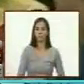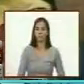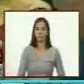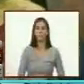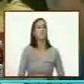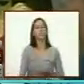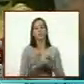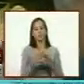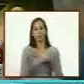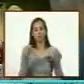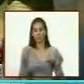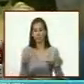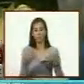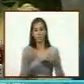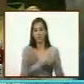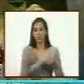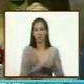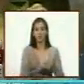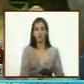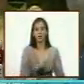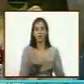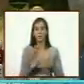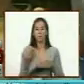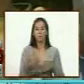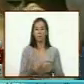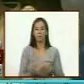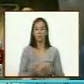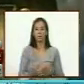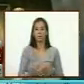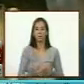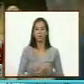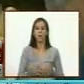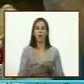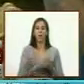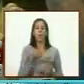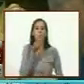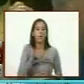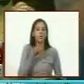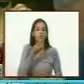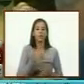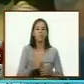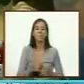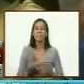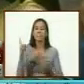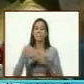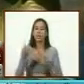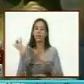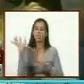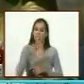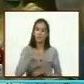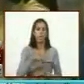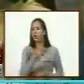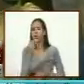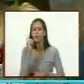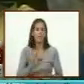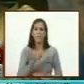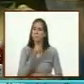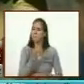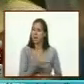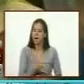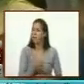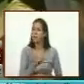siento bien porque la cena de Tío Tigre es una lección que le damos a un tigre que no debería ser malo,